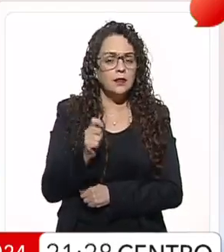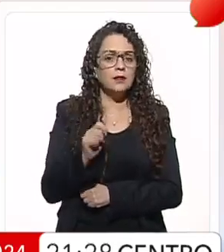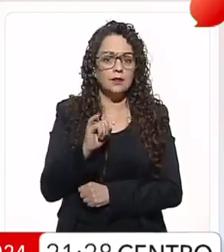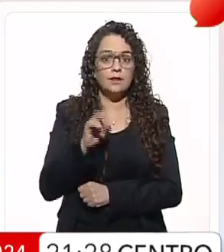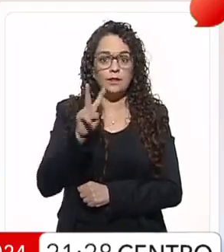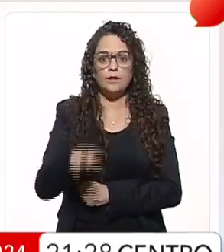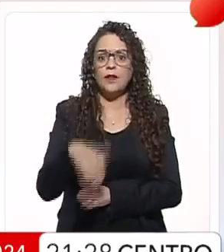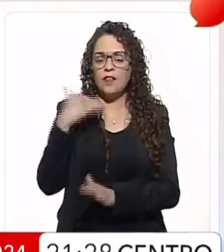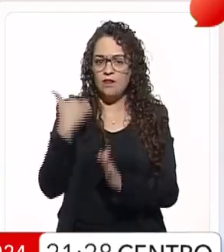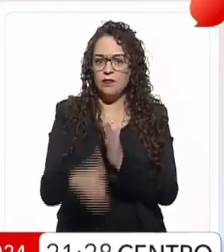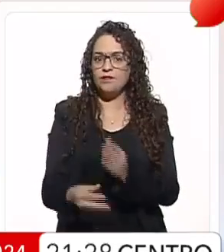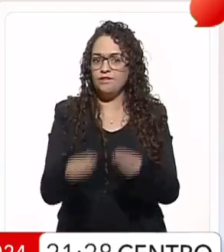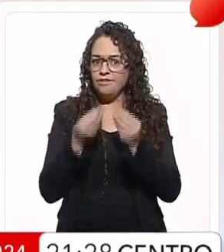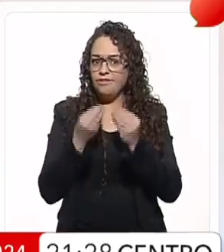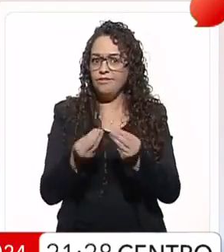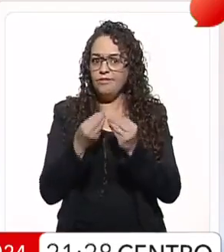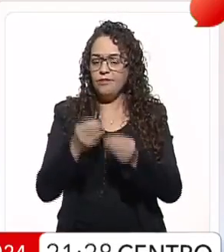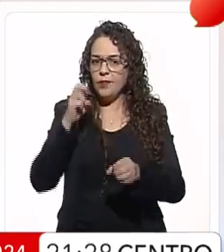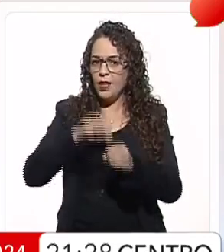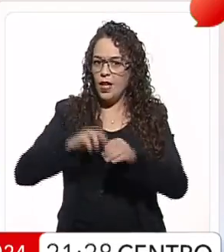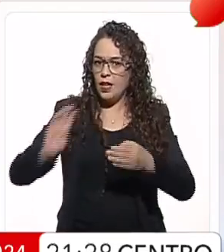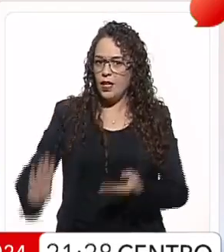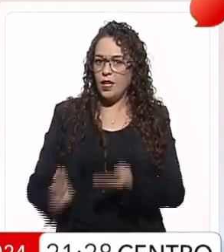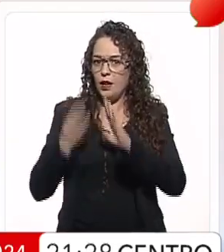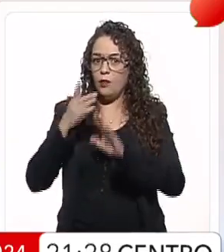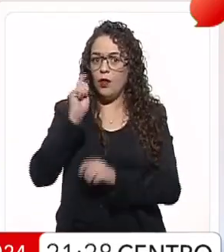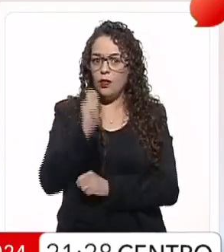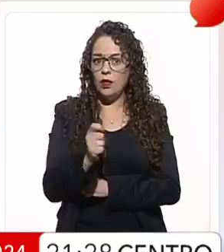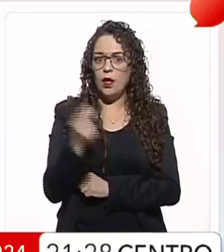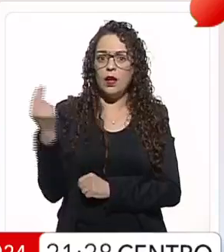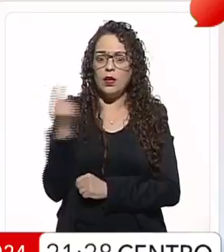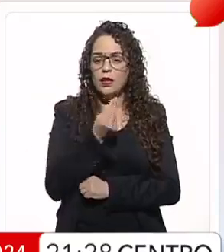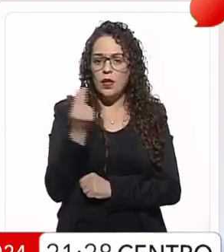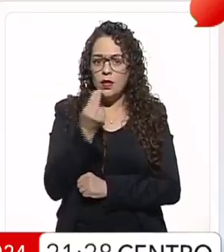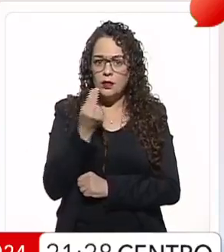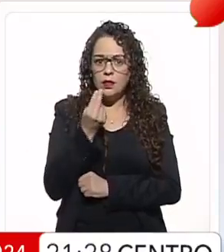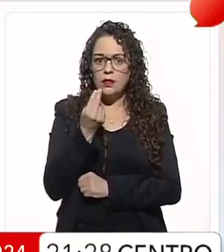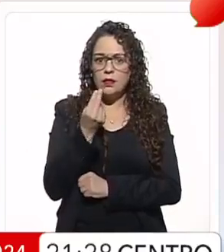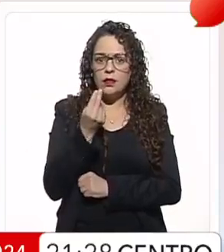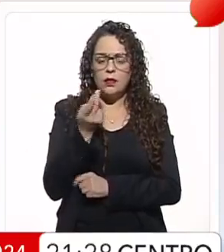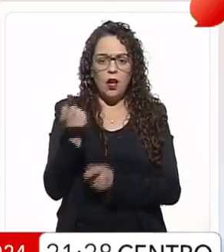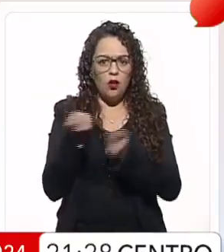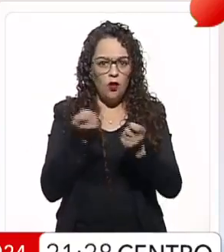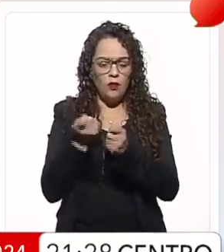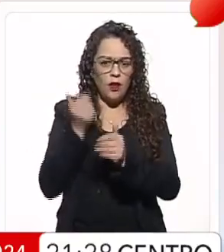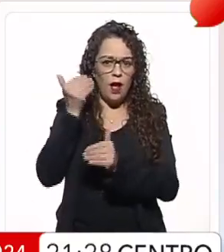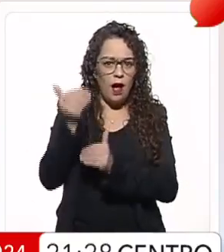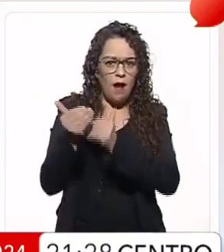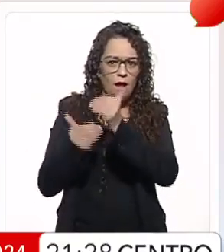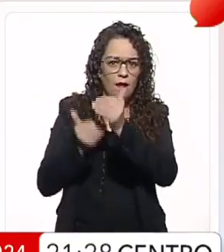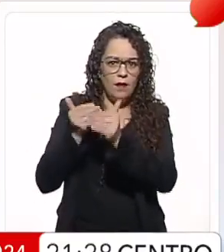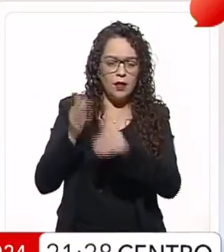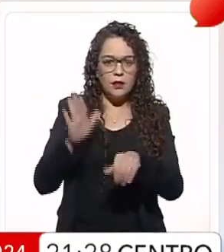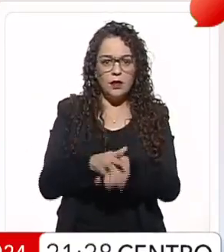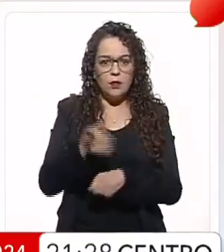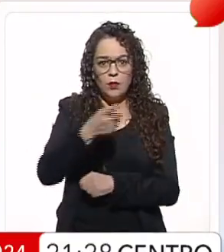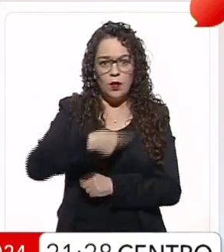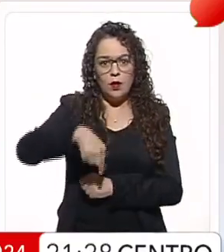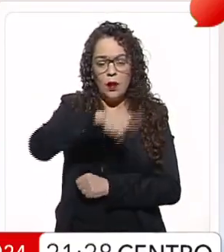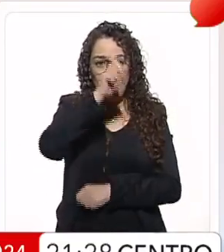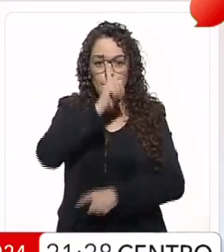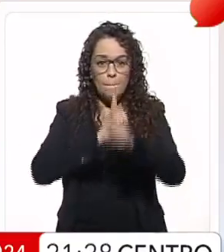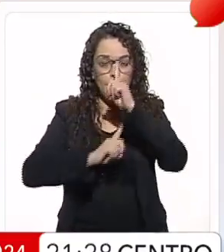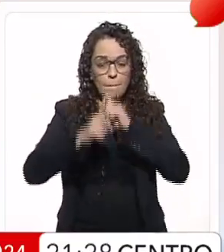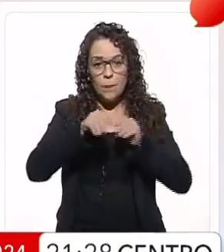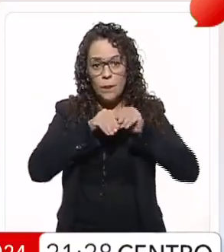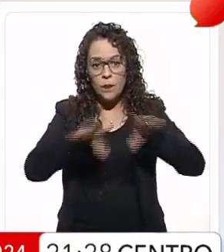de esto, de los grandes pendientes en el mundo, pues es avanzar hacia fórmulas que atajen la creciente impunidad de estas fábricas de mentiras